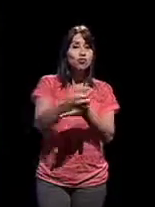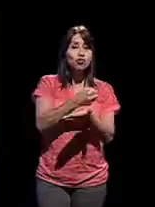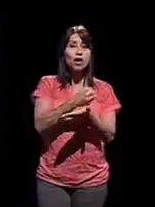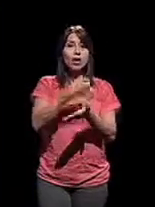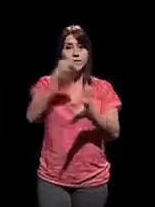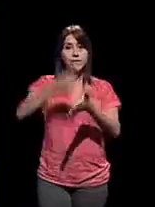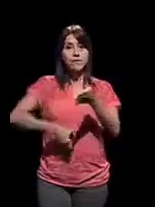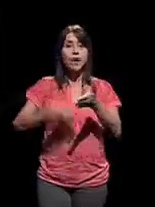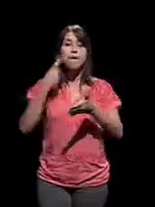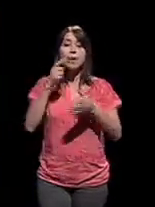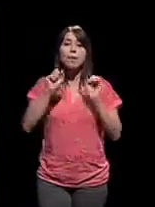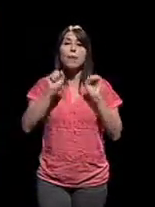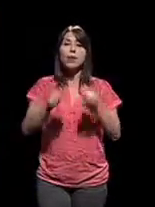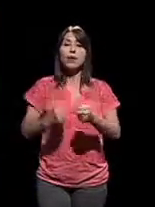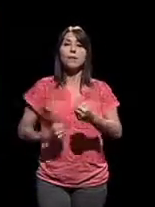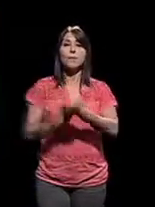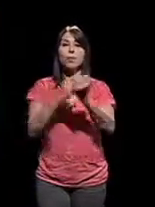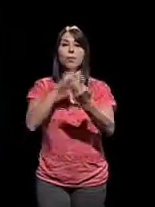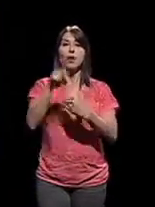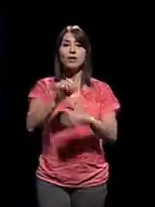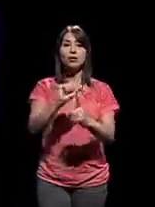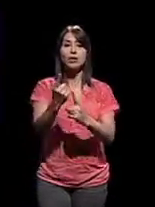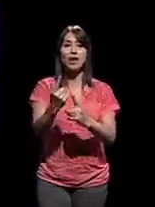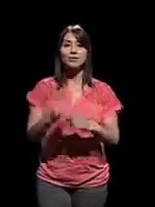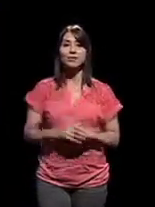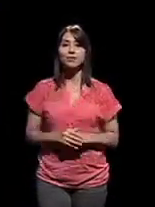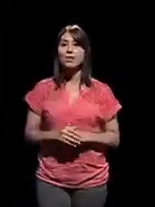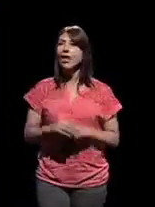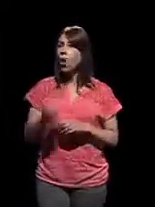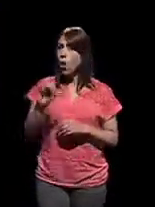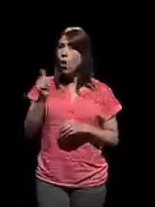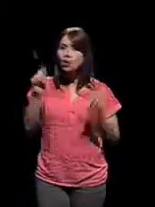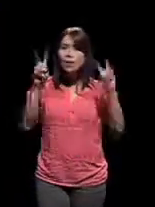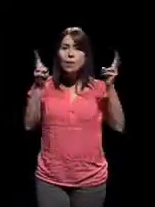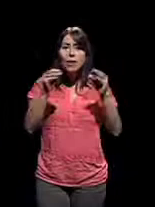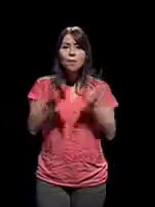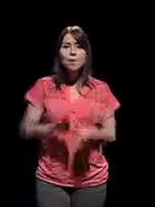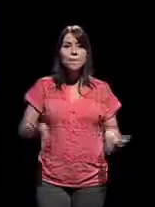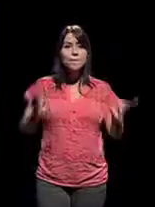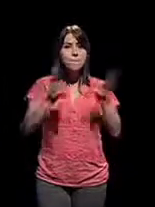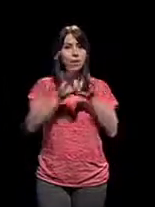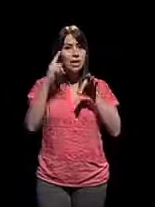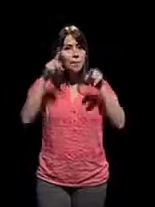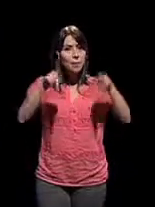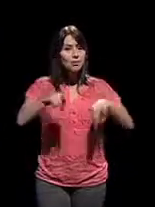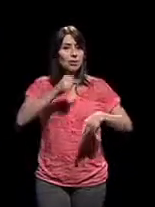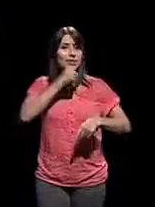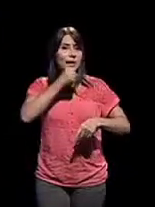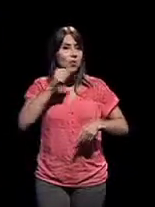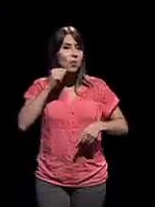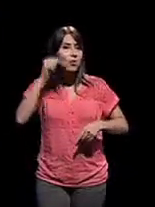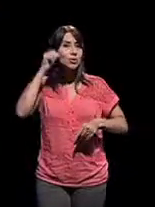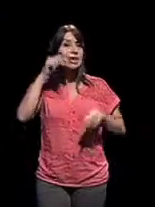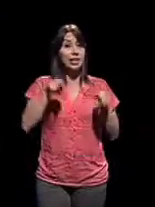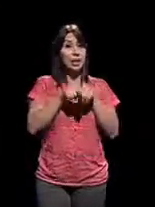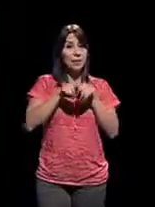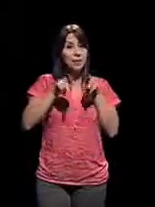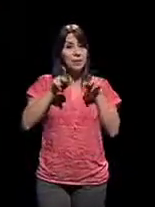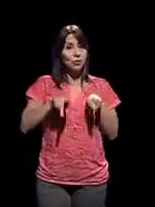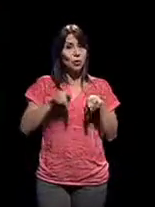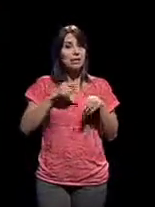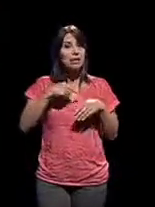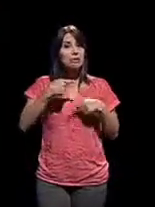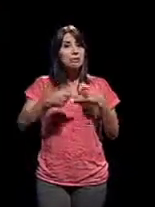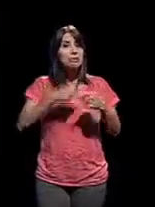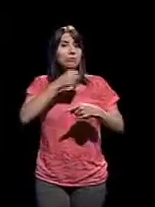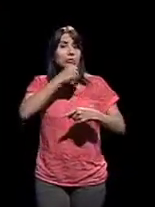recaudación fiscal para poder alimentar los programas sociales. Otro tema muy importante para la población adulta mayor y para quienes nos vayamos acercando también a esta